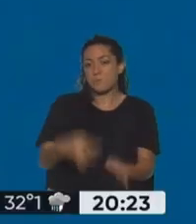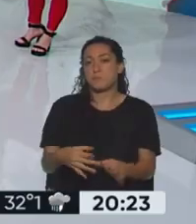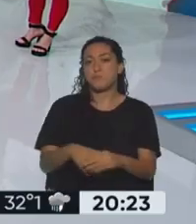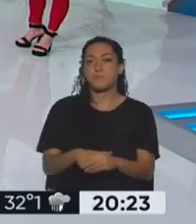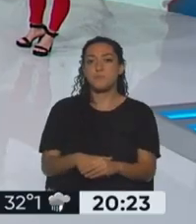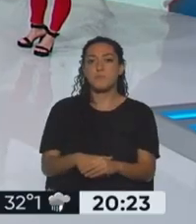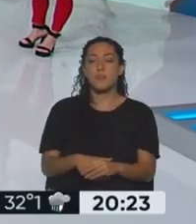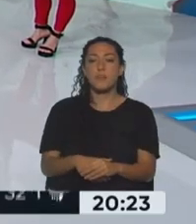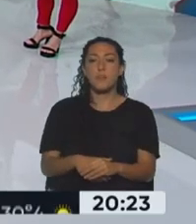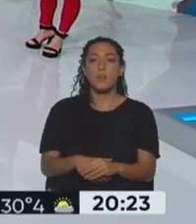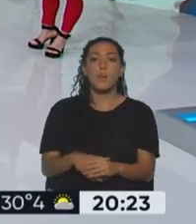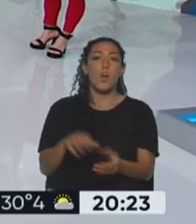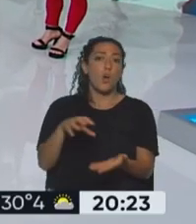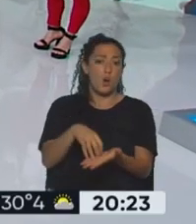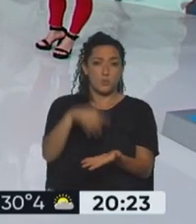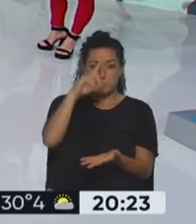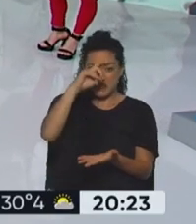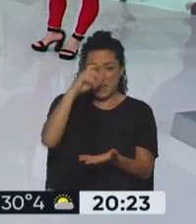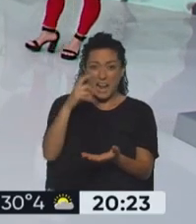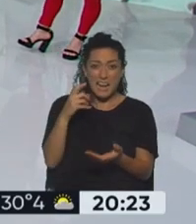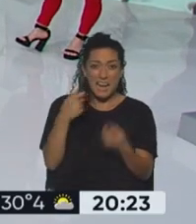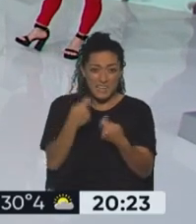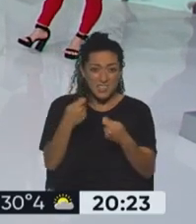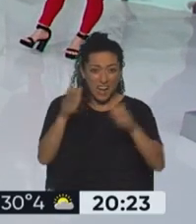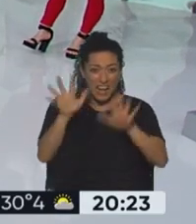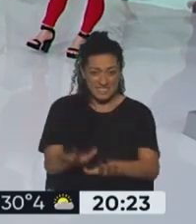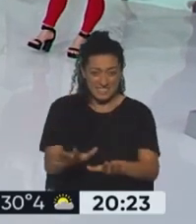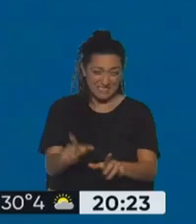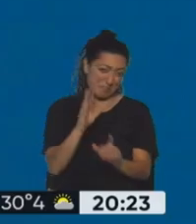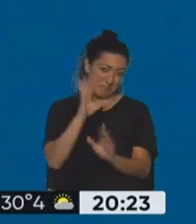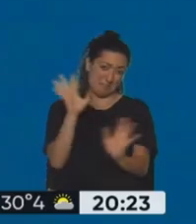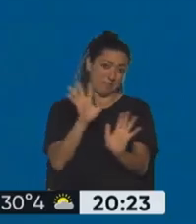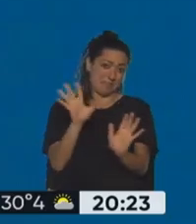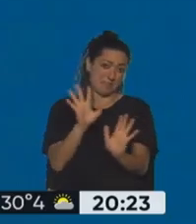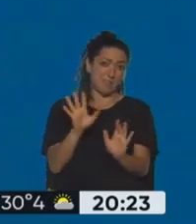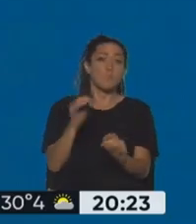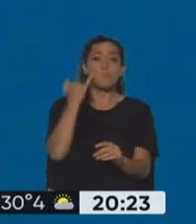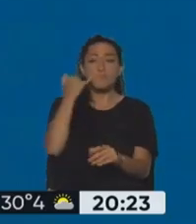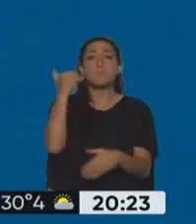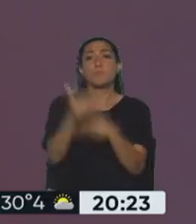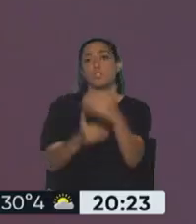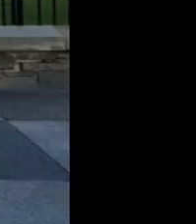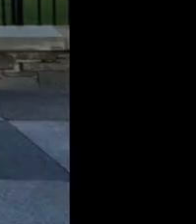Garrahan que se cubran este tipo de gastos, es lo que aclaran quienes llevan adelante el sumario. Procesado.